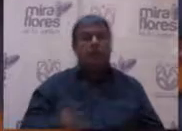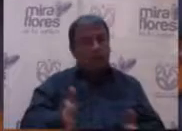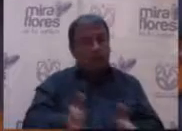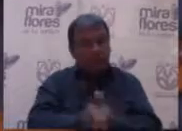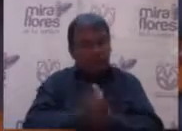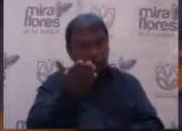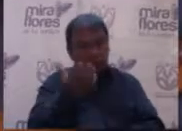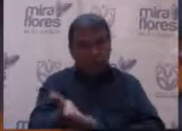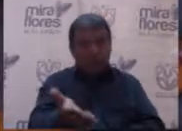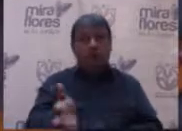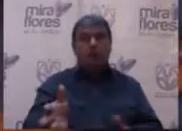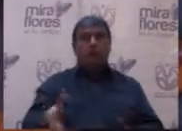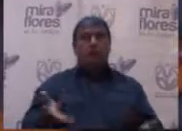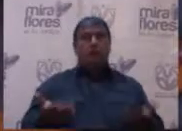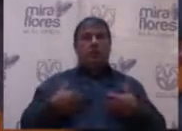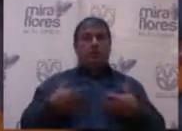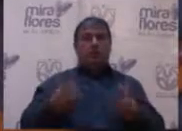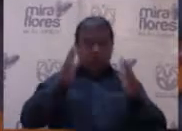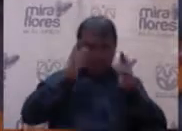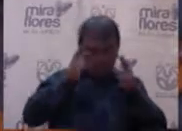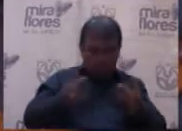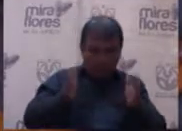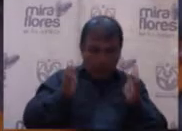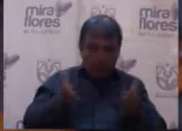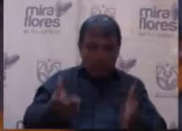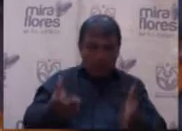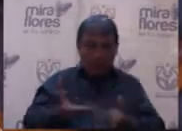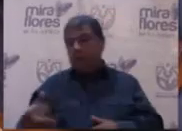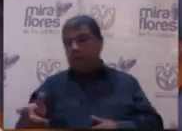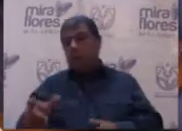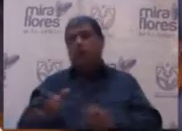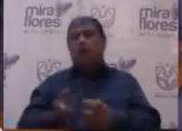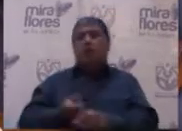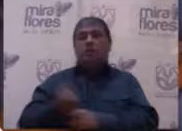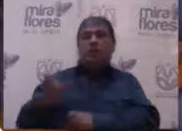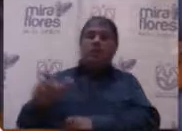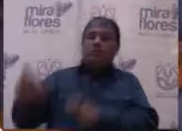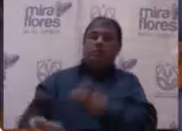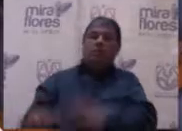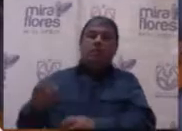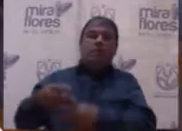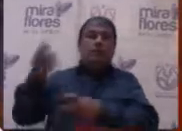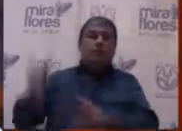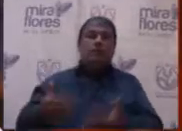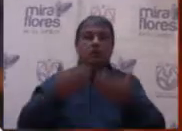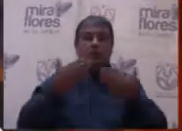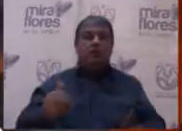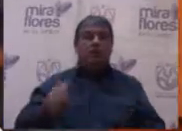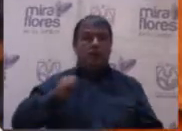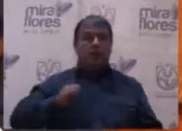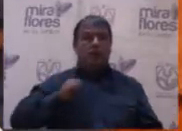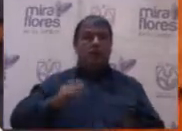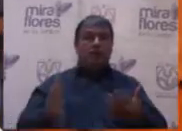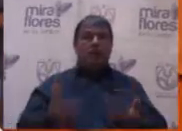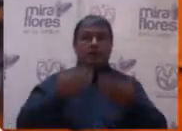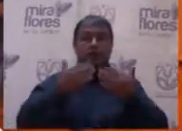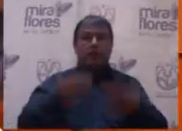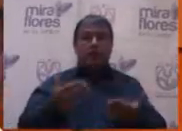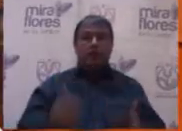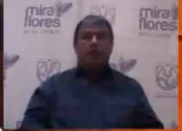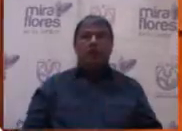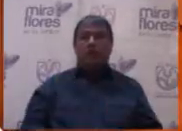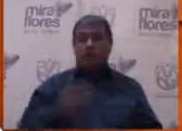usted que tome cartas en el asunto para que no esté perjudicándose el vecino. Gracias, señor alcalde. Muchas gracias. Voy